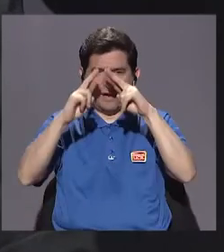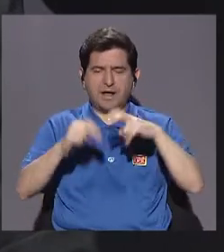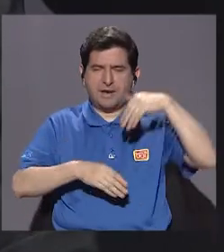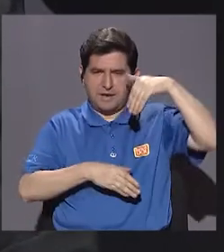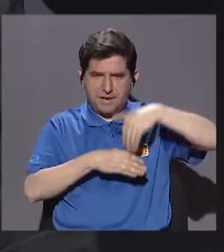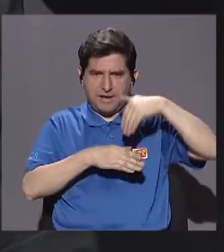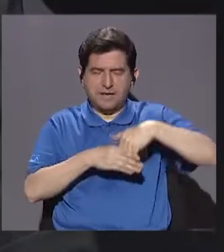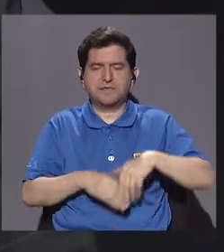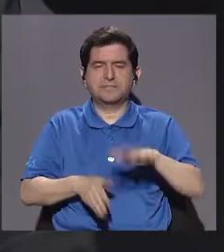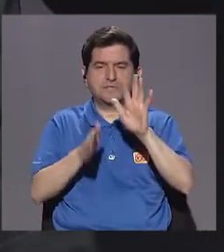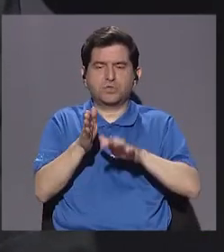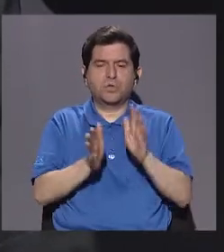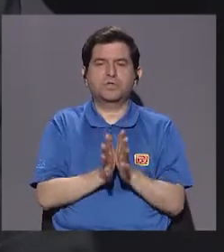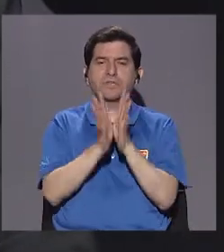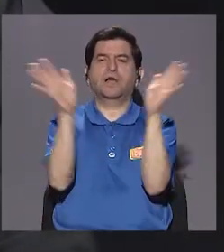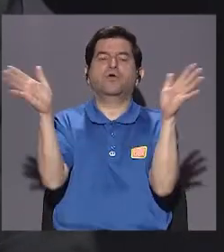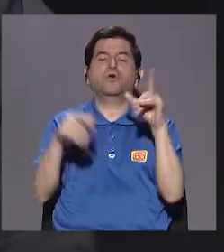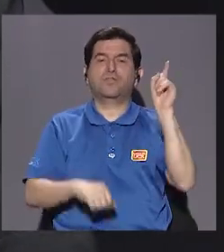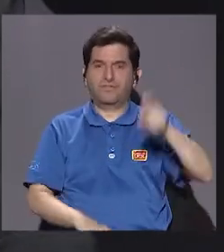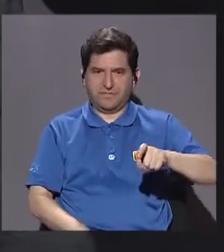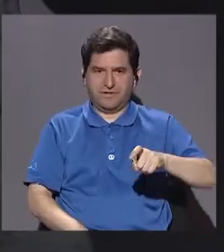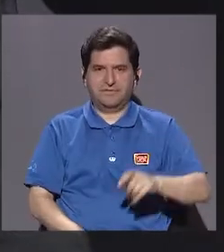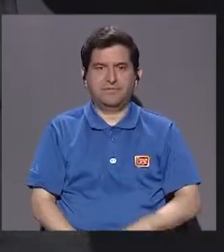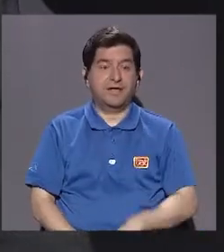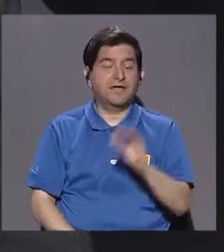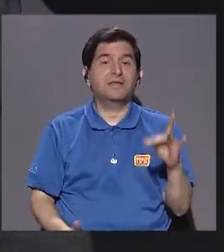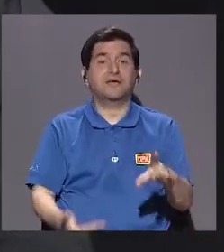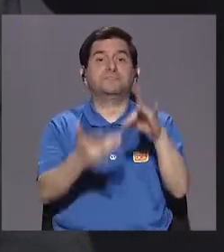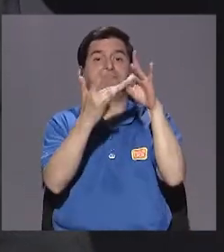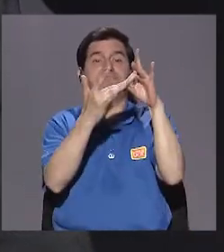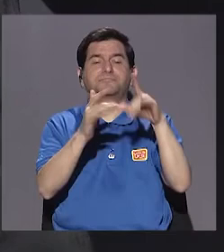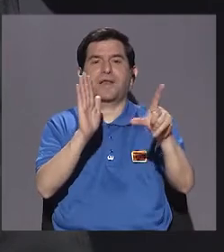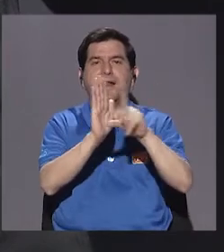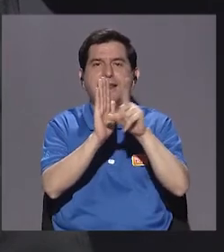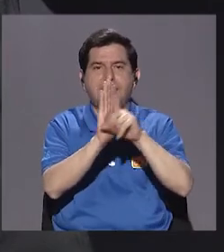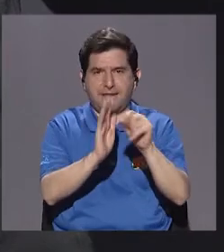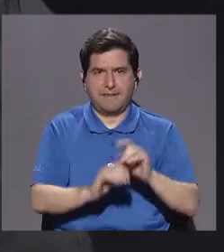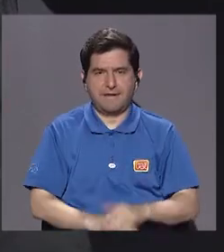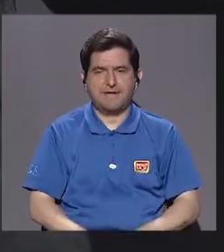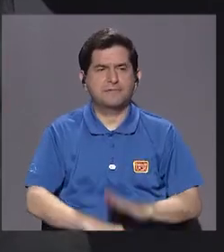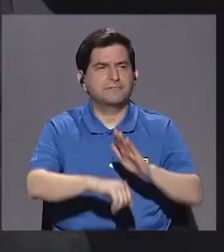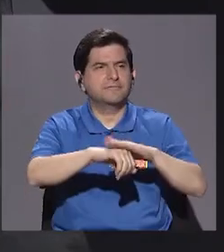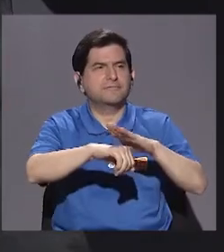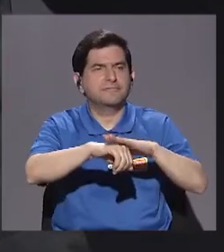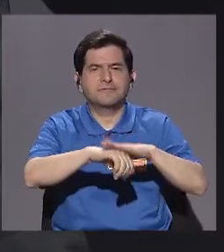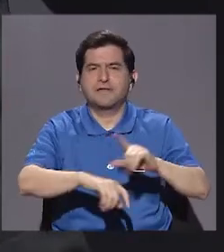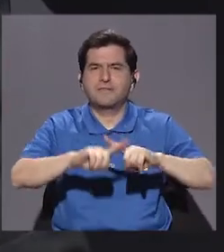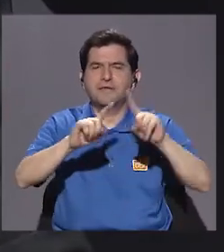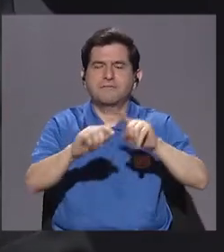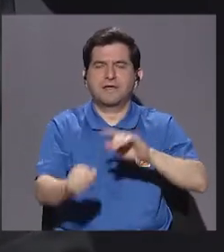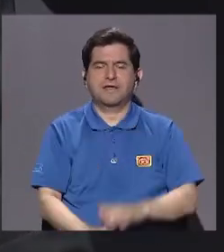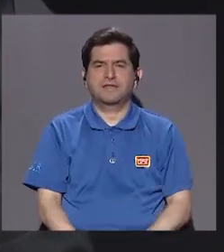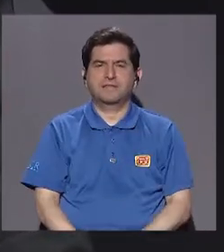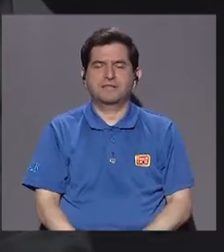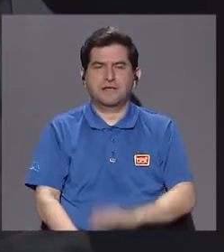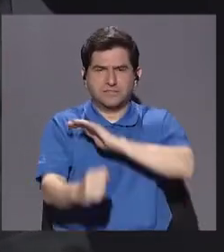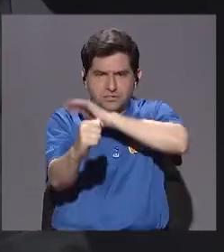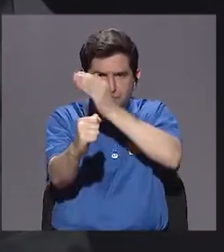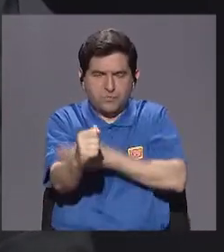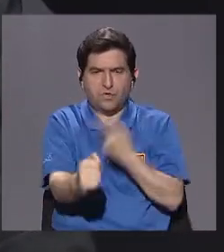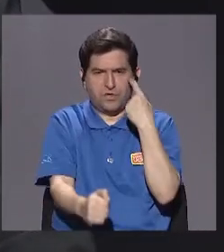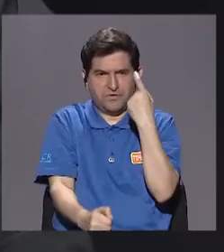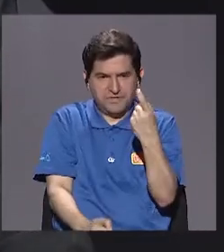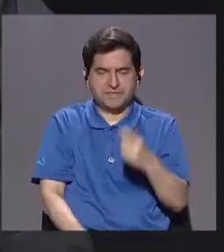contadores públicos y sobre todo la ley le da una serie de potestades de fiscalización al